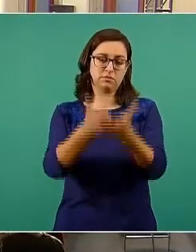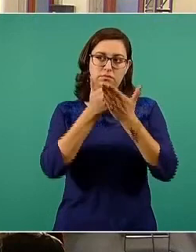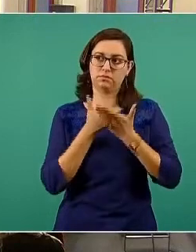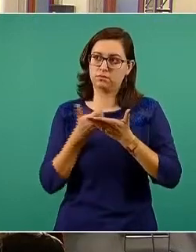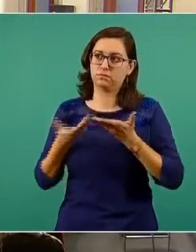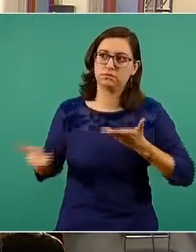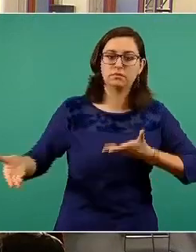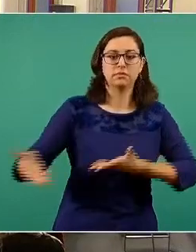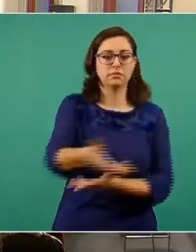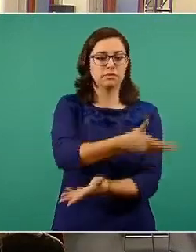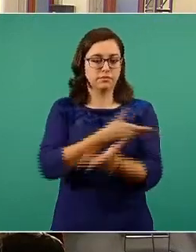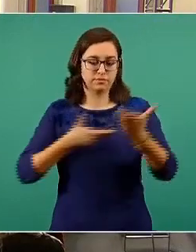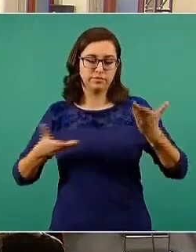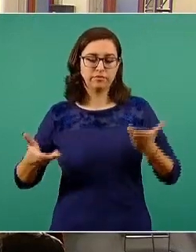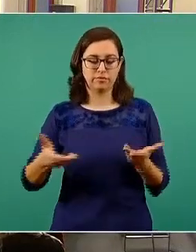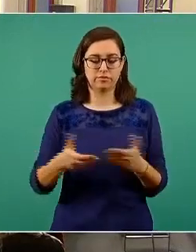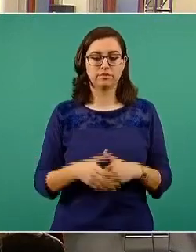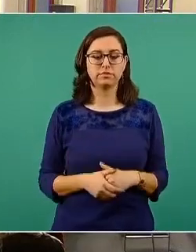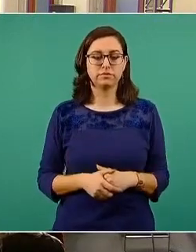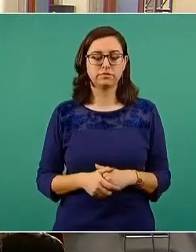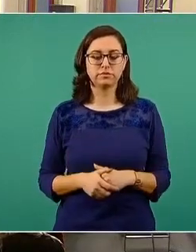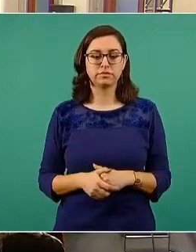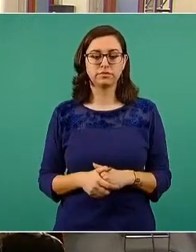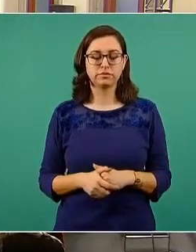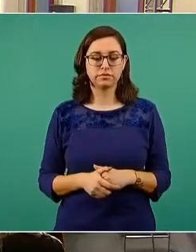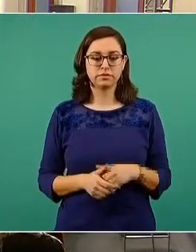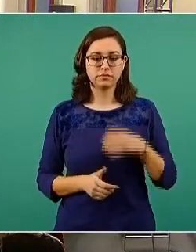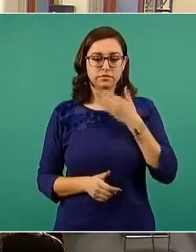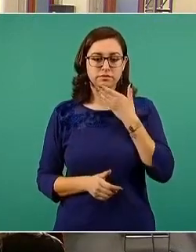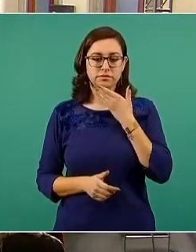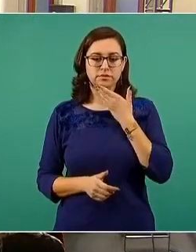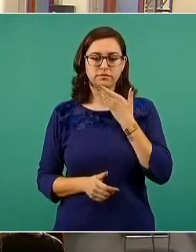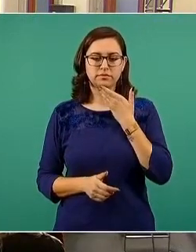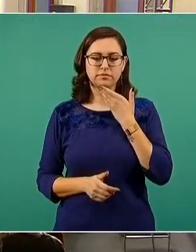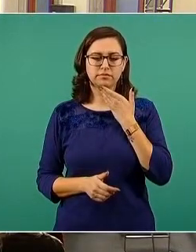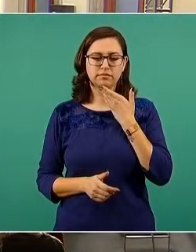mismos y mismas ayúdense a ser ayudadas. Lo